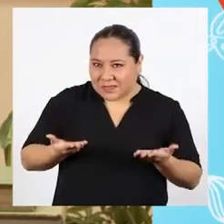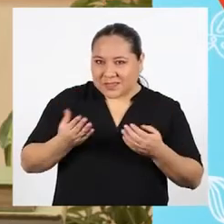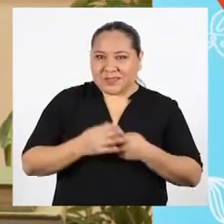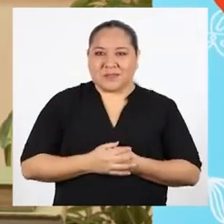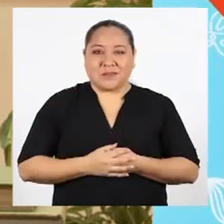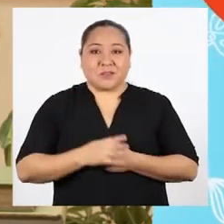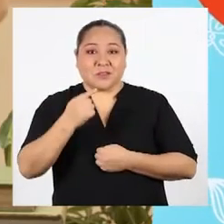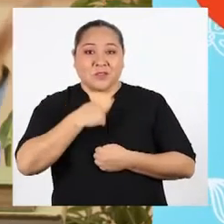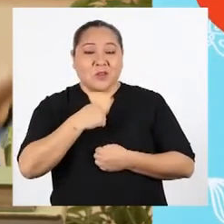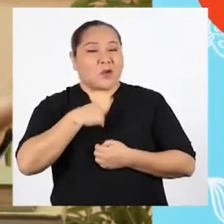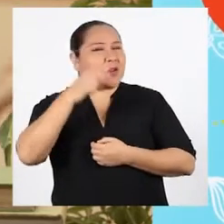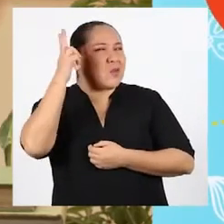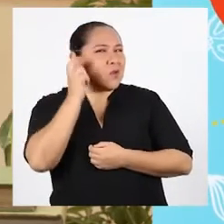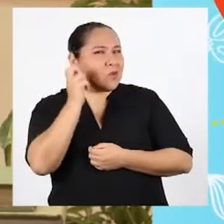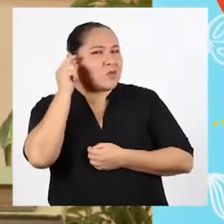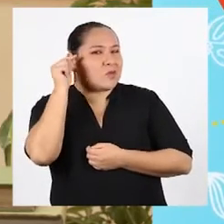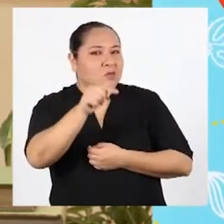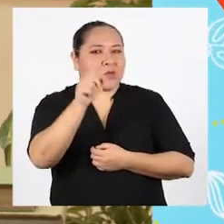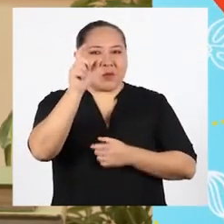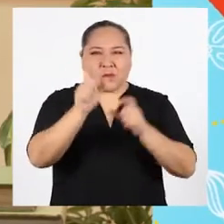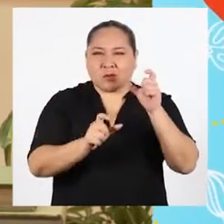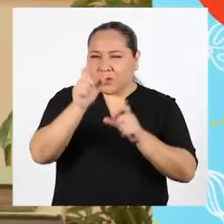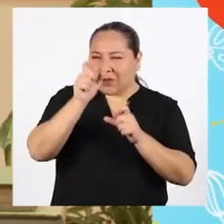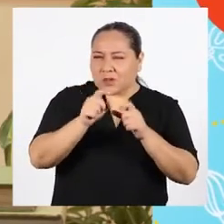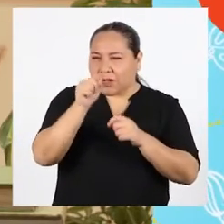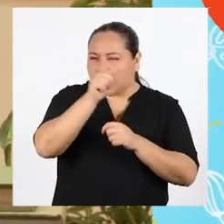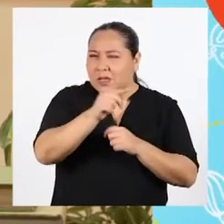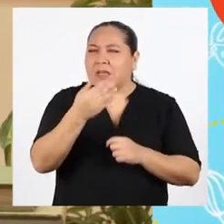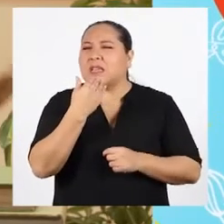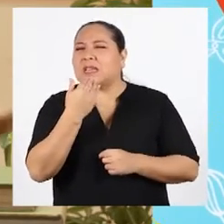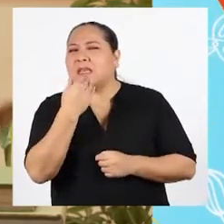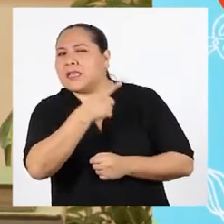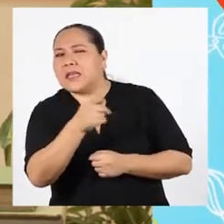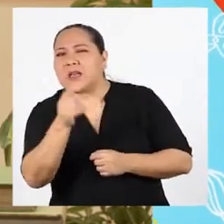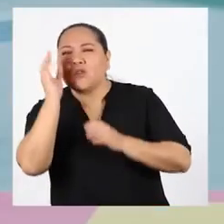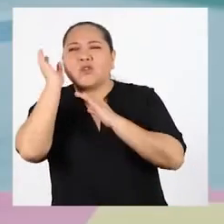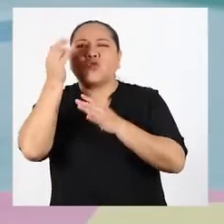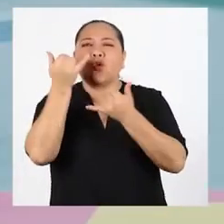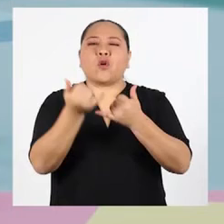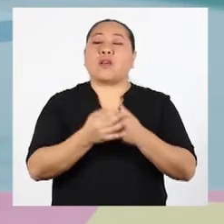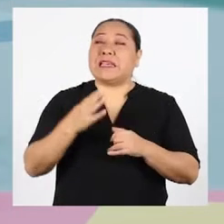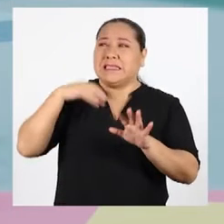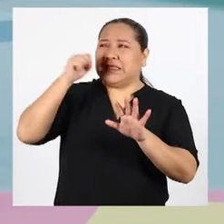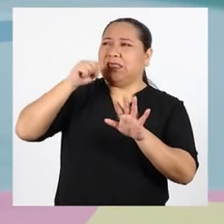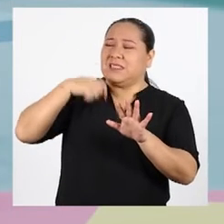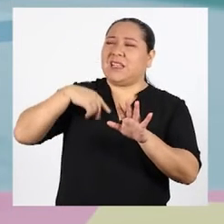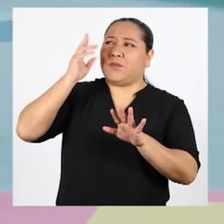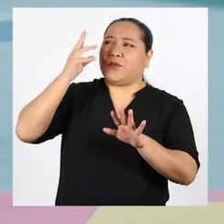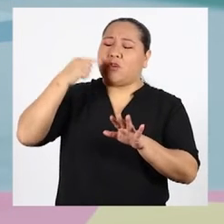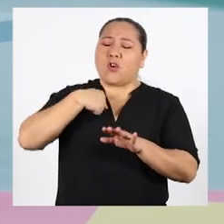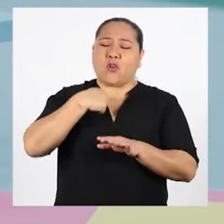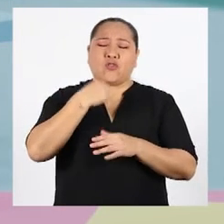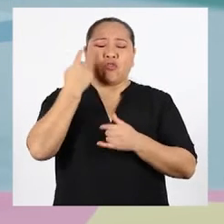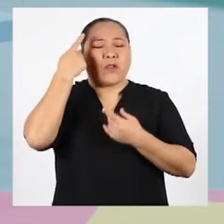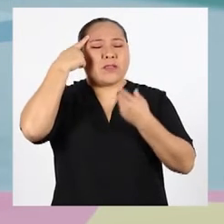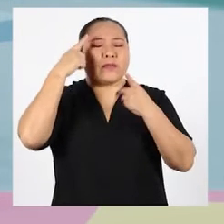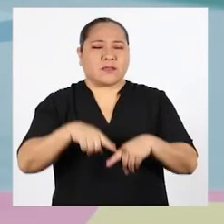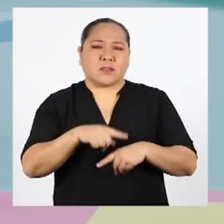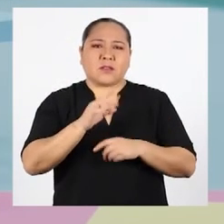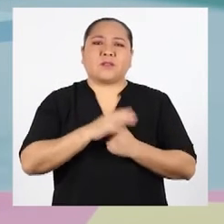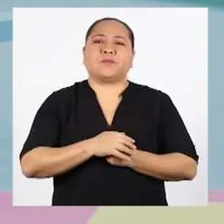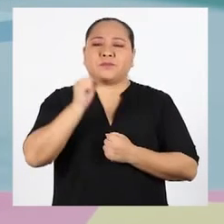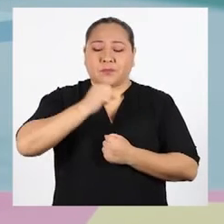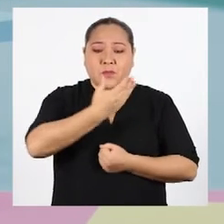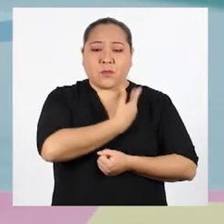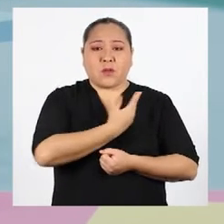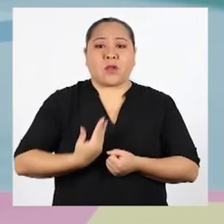tal? He estado escuchando que alguien tiene pensado hacer un discurso el día de hoy. Así es, profesora. Hoy he decidido